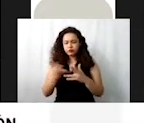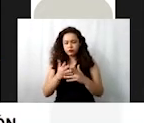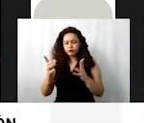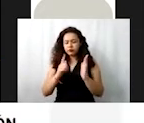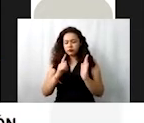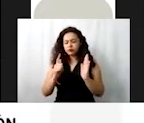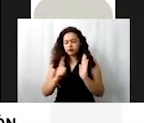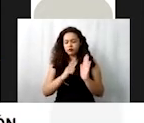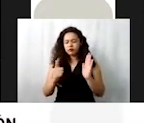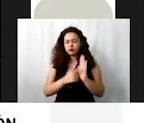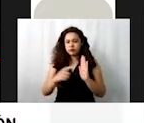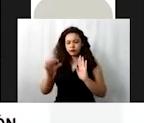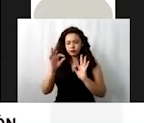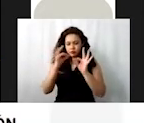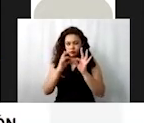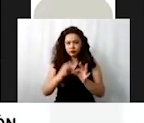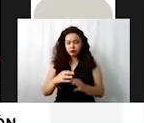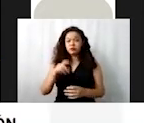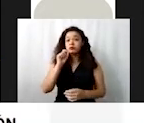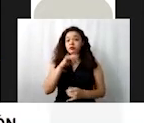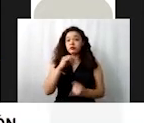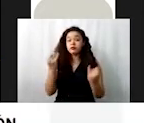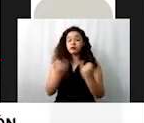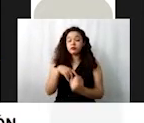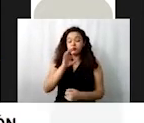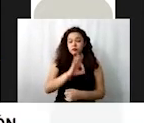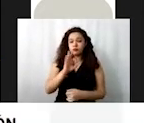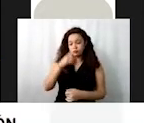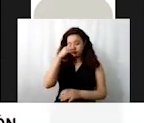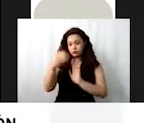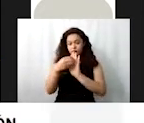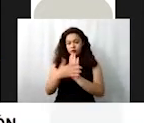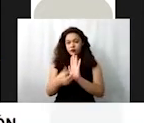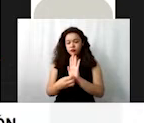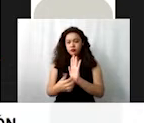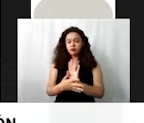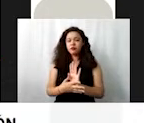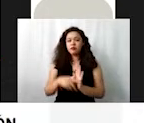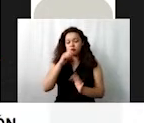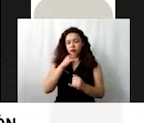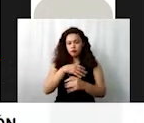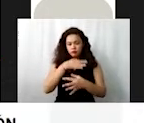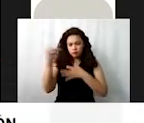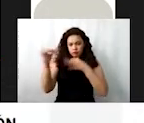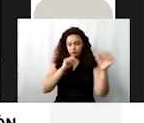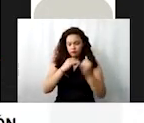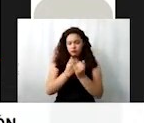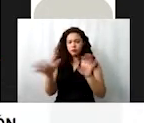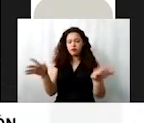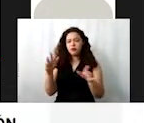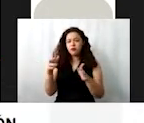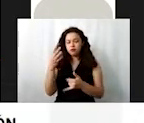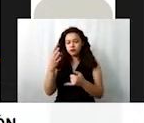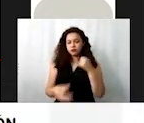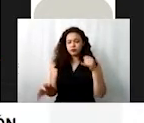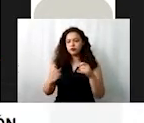o inciso, y por supuesto también la fecha de publicación o expedición, así como la última reforma que haya habido a alguna